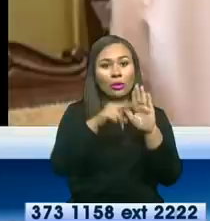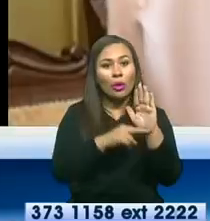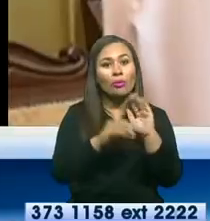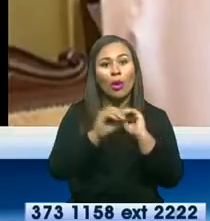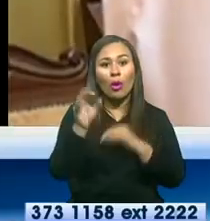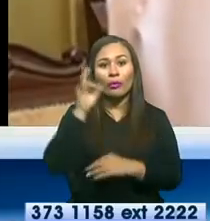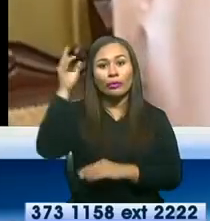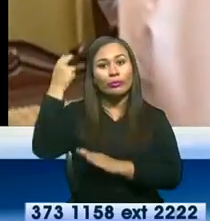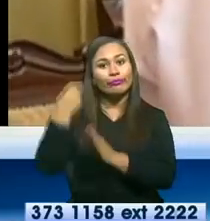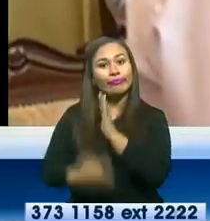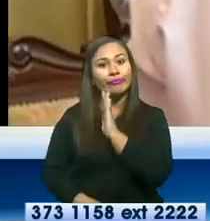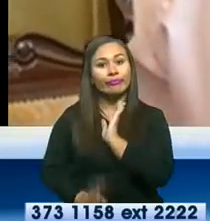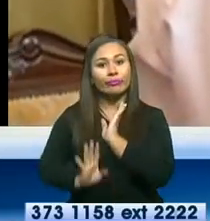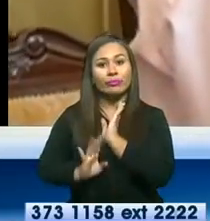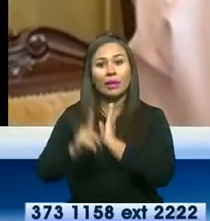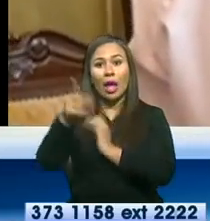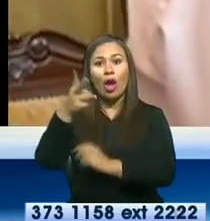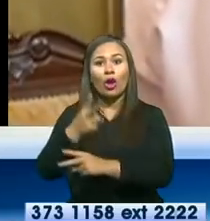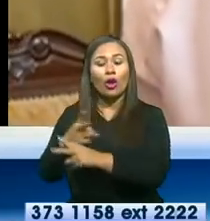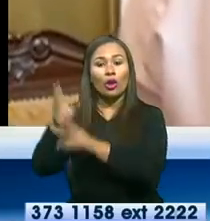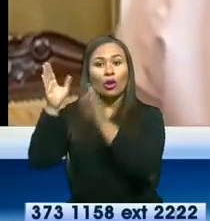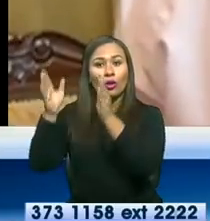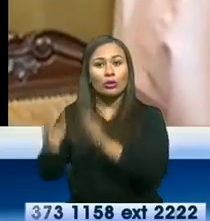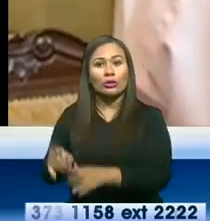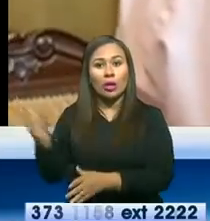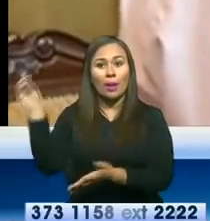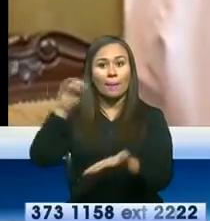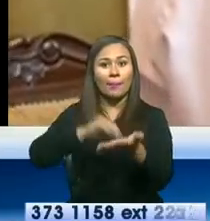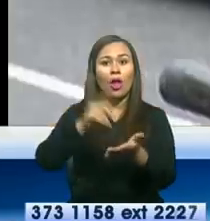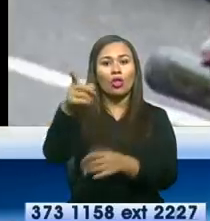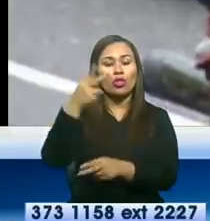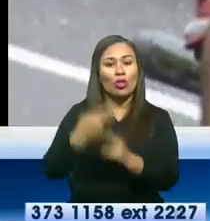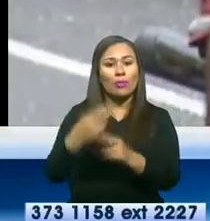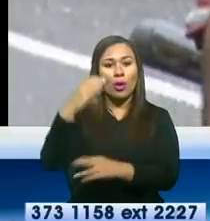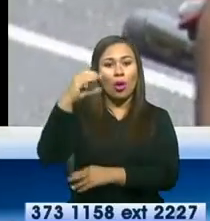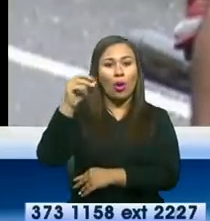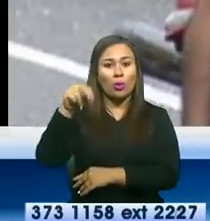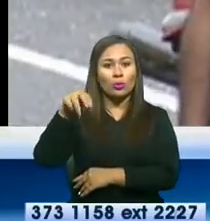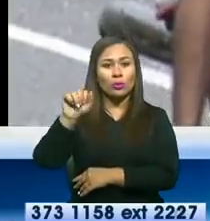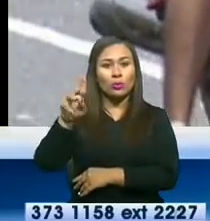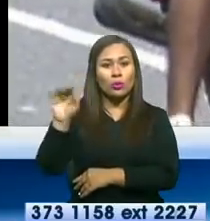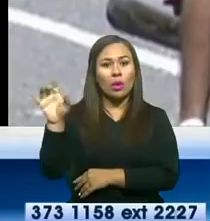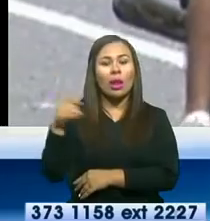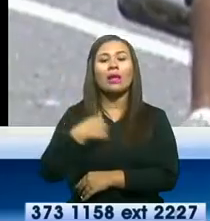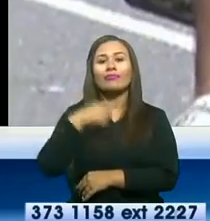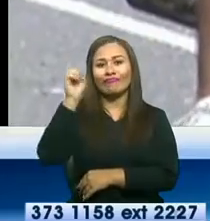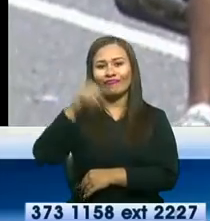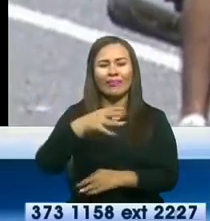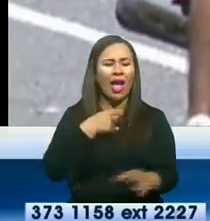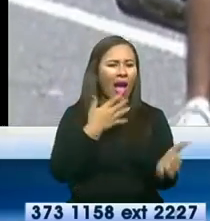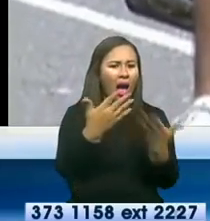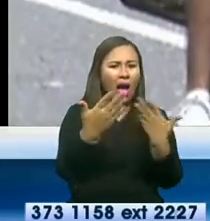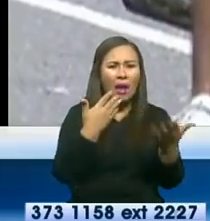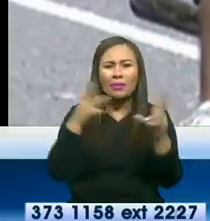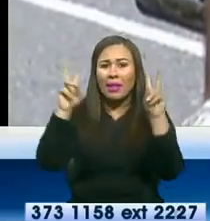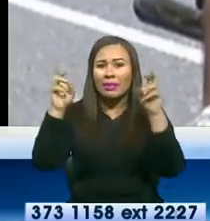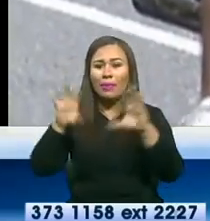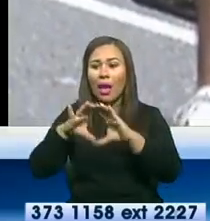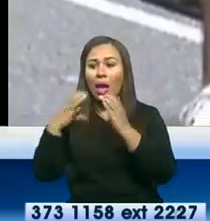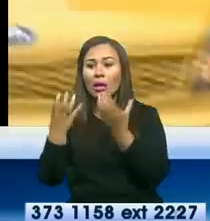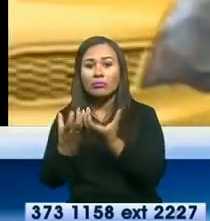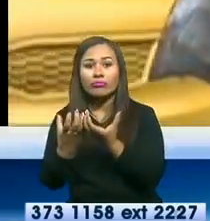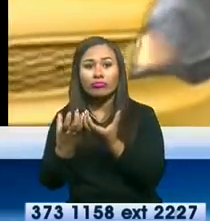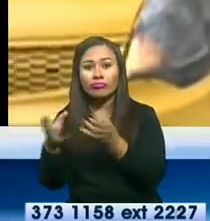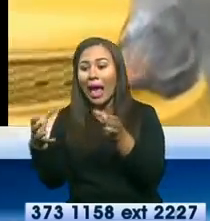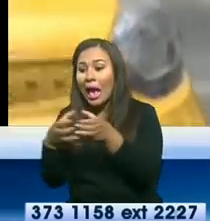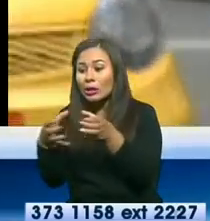De su parte, la concejal ponente de esa ordenanza, Consuelo Flores, asegura que se socializó este tema con asociaciones de motociclistas,